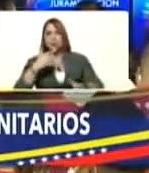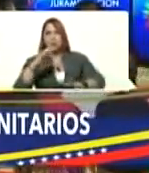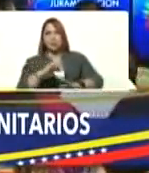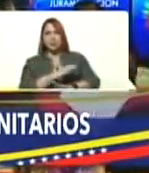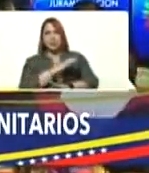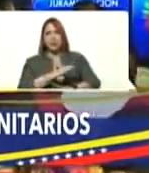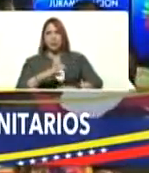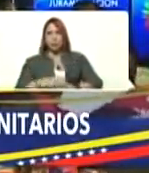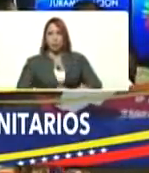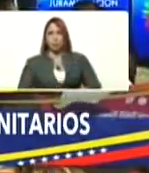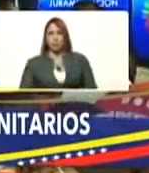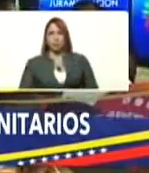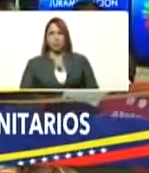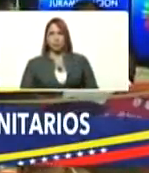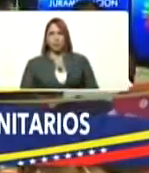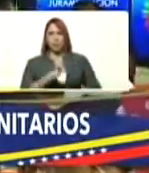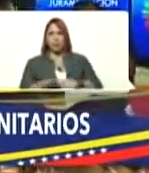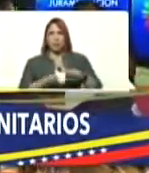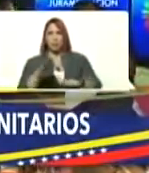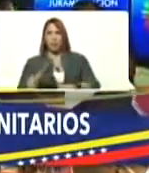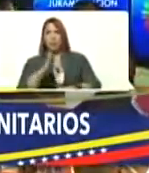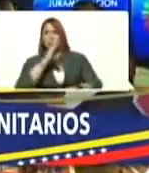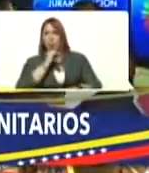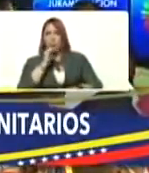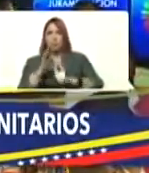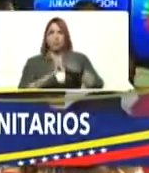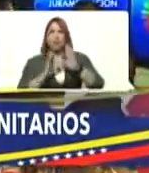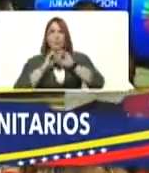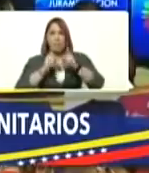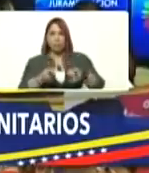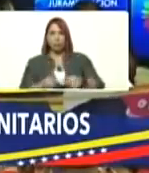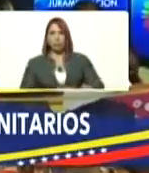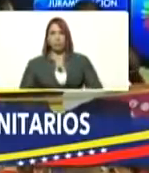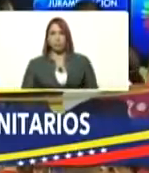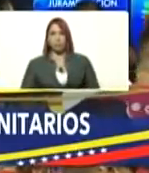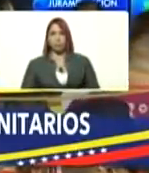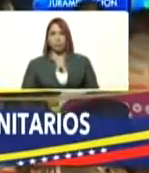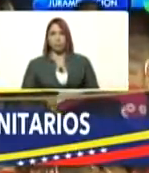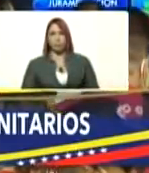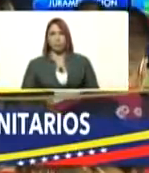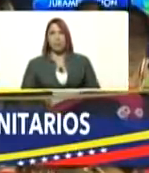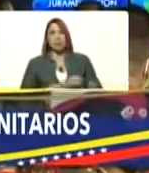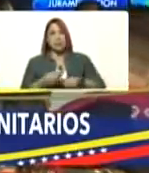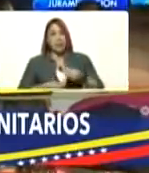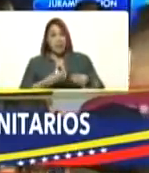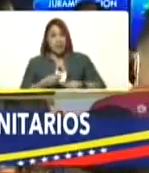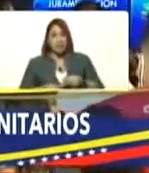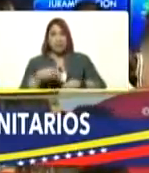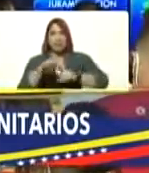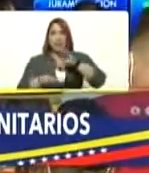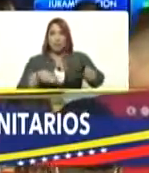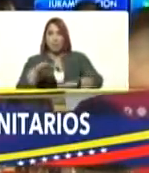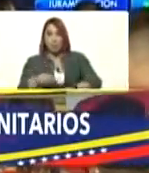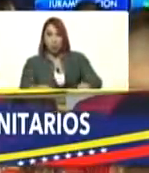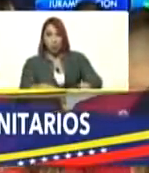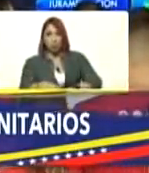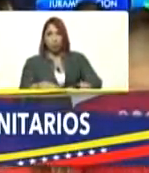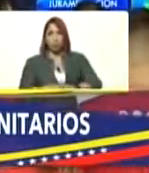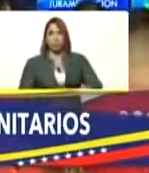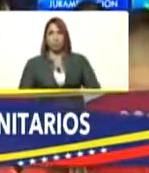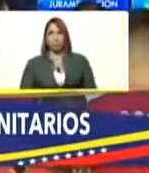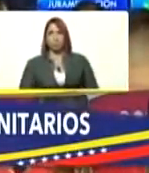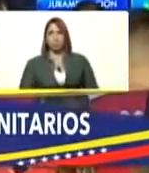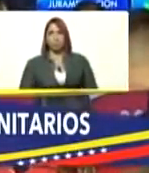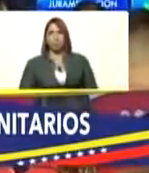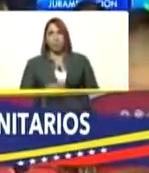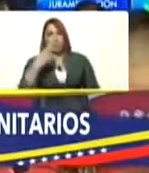¿no? Caminante no hay camino, se hace camino al andar. Y al mirar